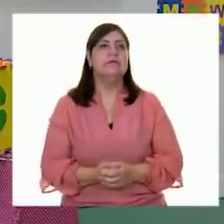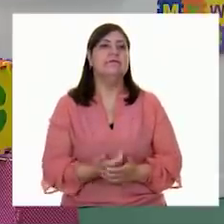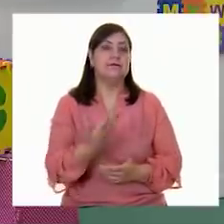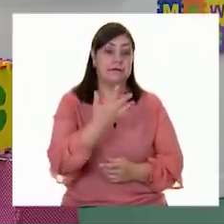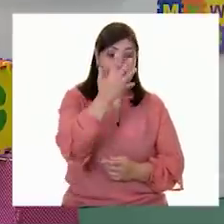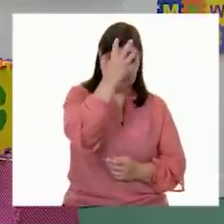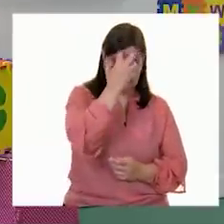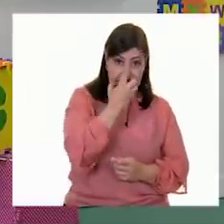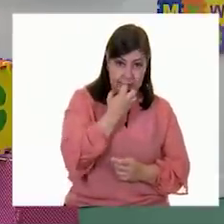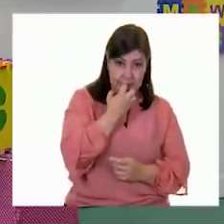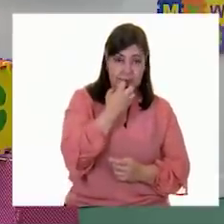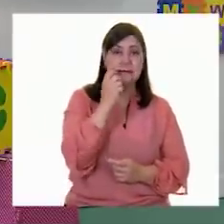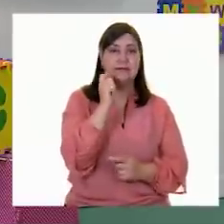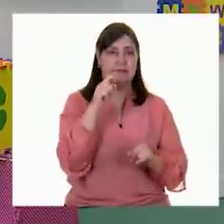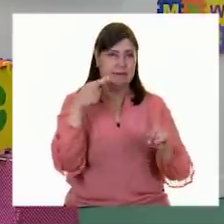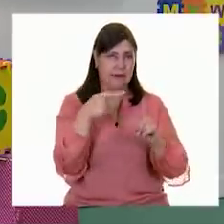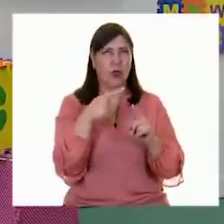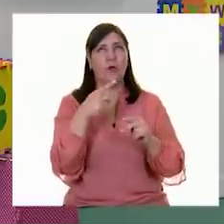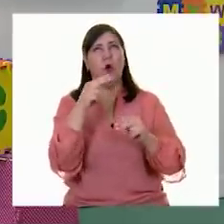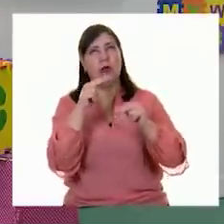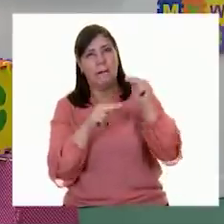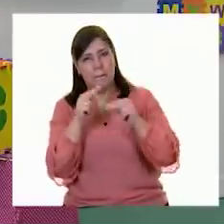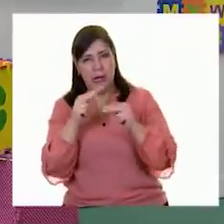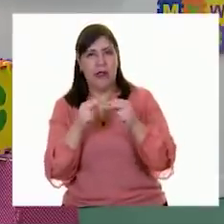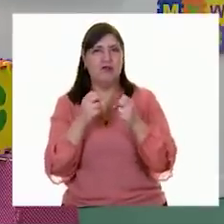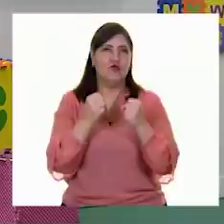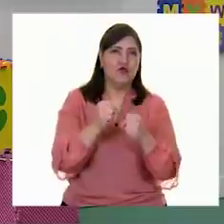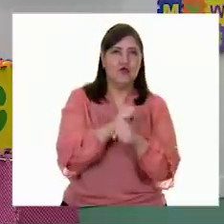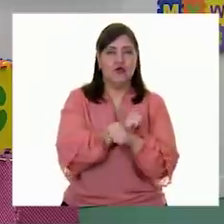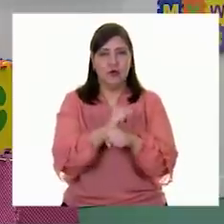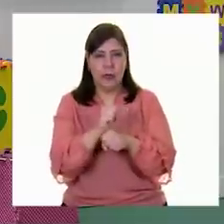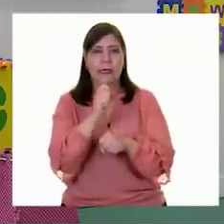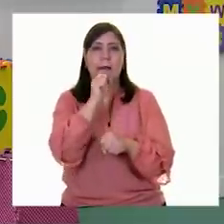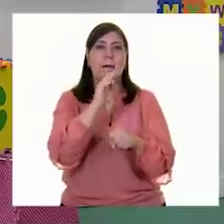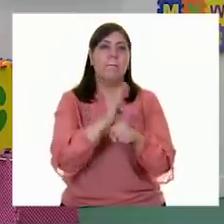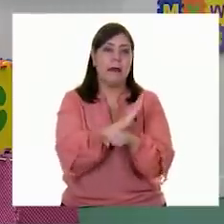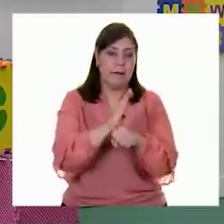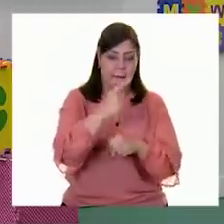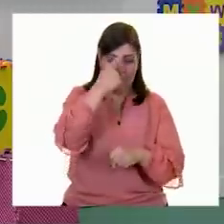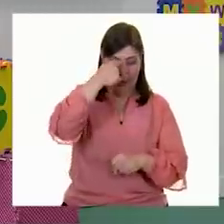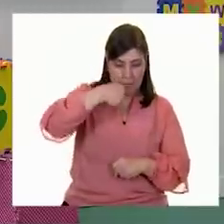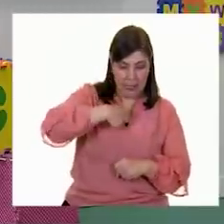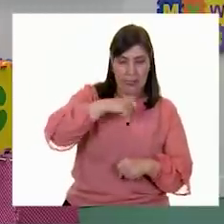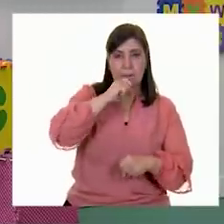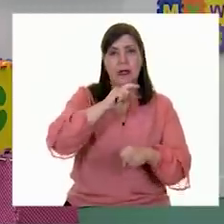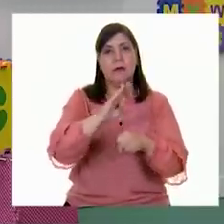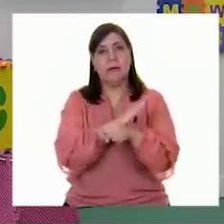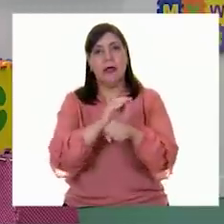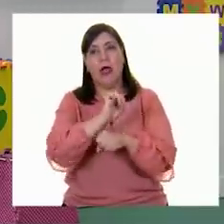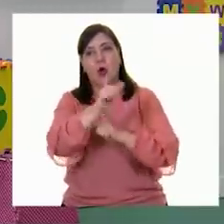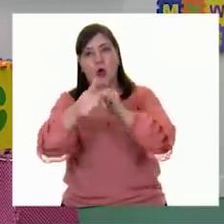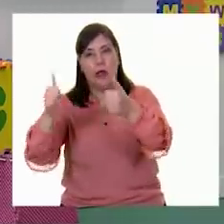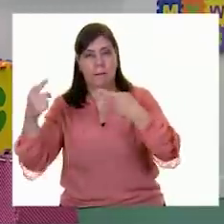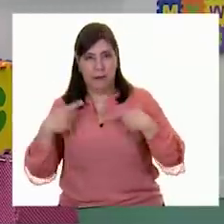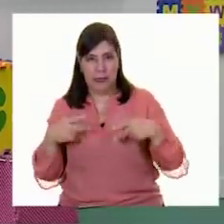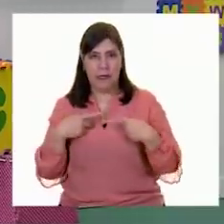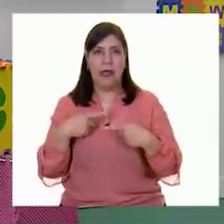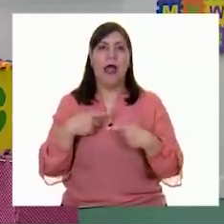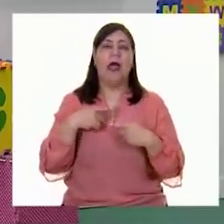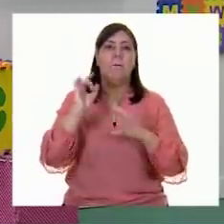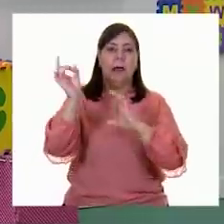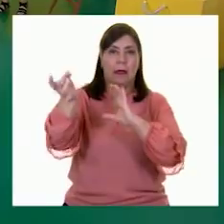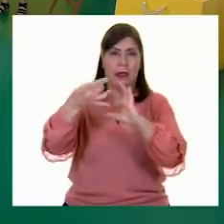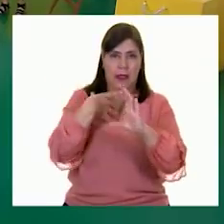sus intensidades y del beneficio propio y hacia los demás, me hicieron llegar de El